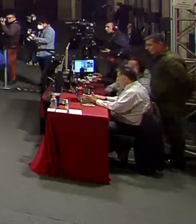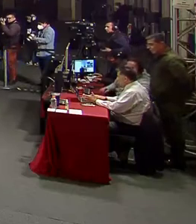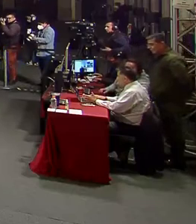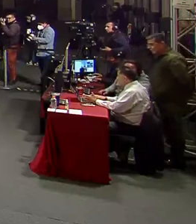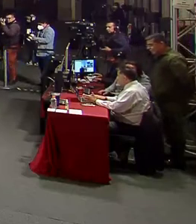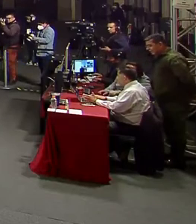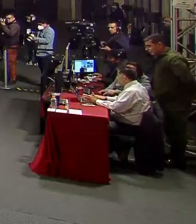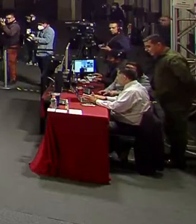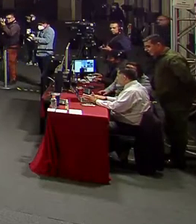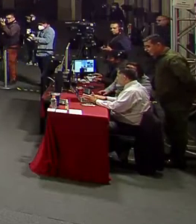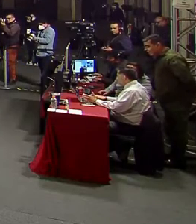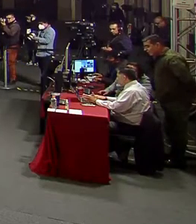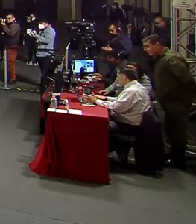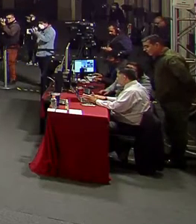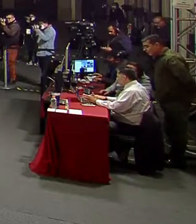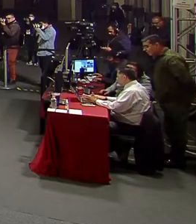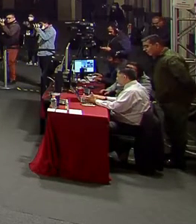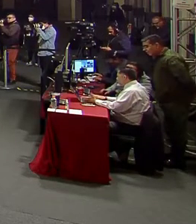Ánimo, ánimo.